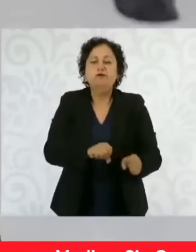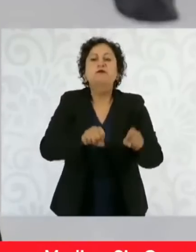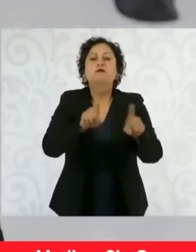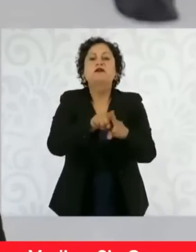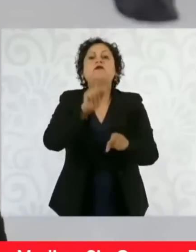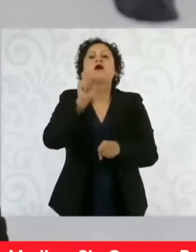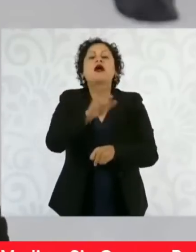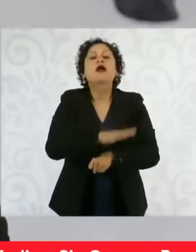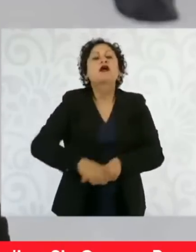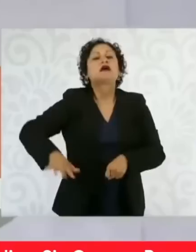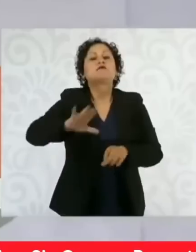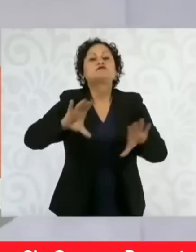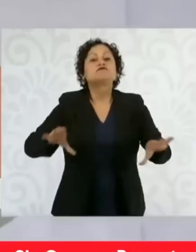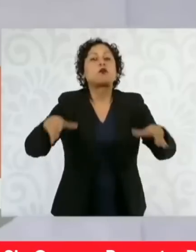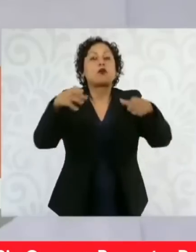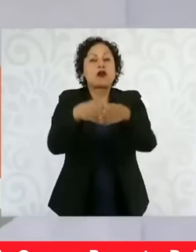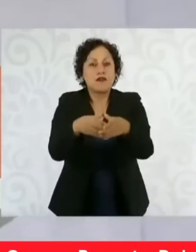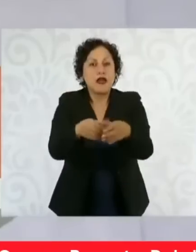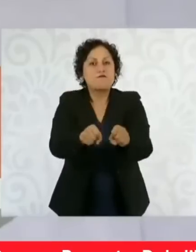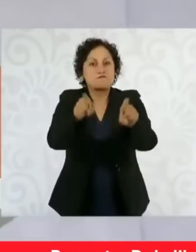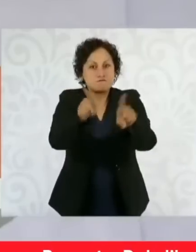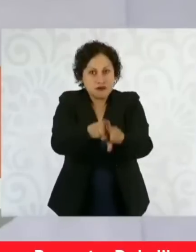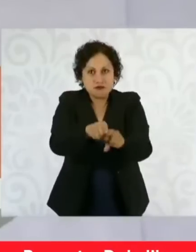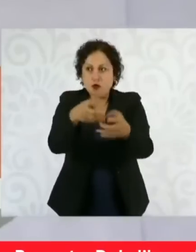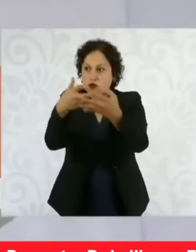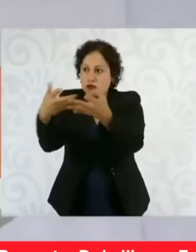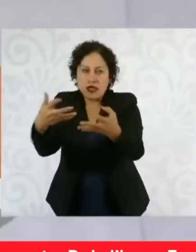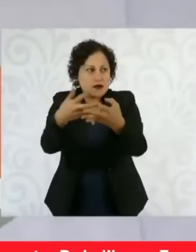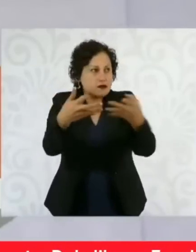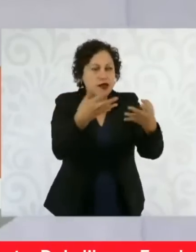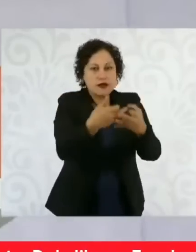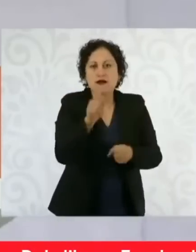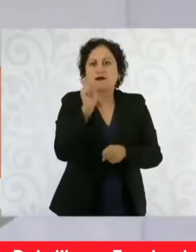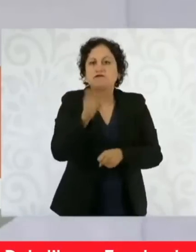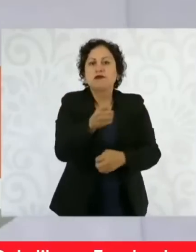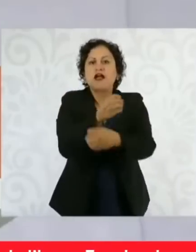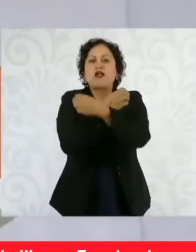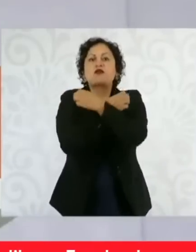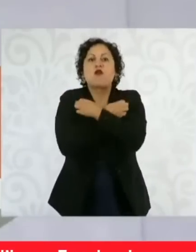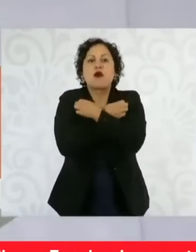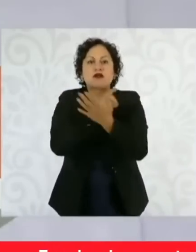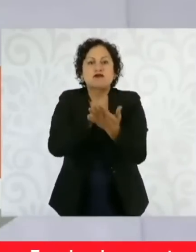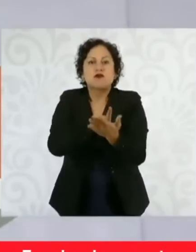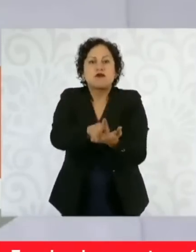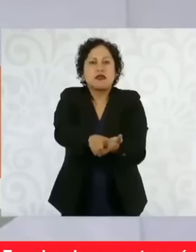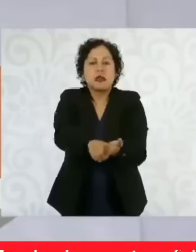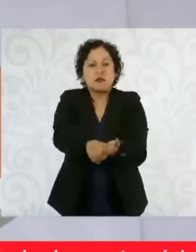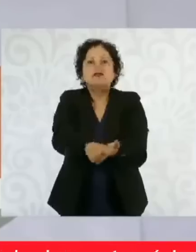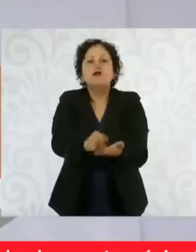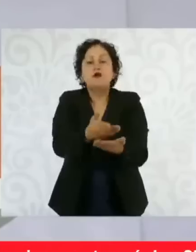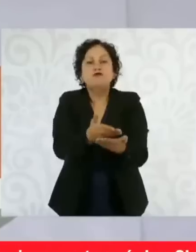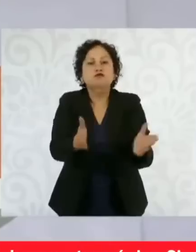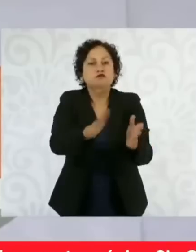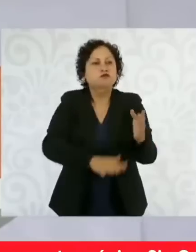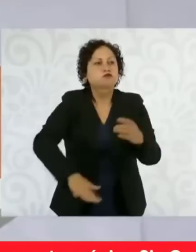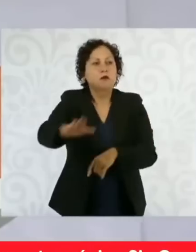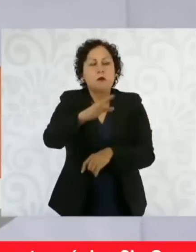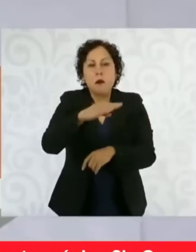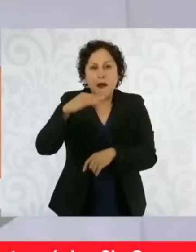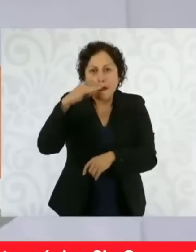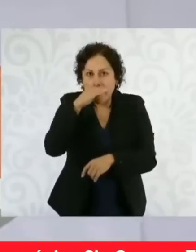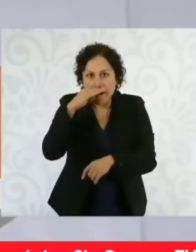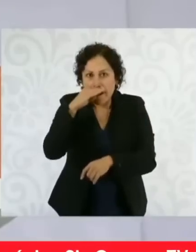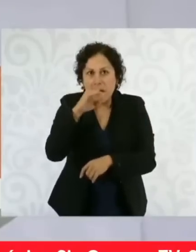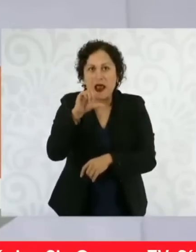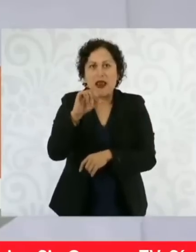ejido, los derechos de los trabajadores, la educación pública, laica y gratuita, la soberanía popular